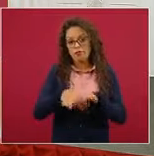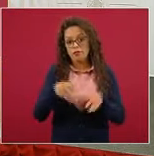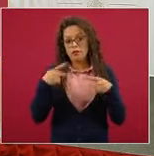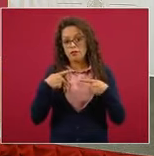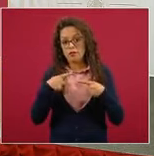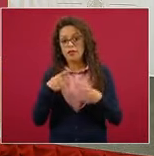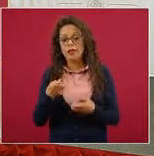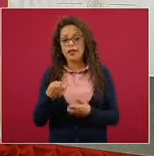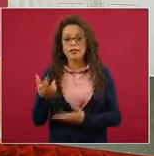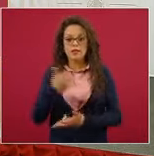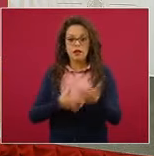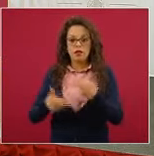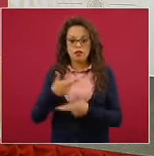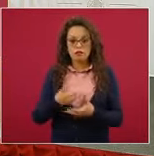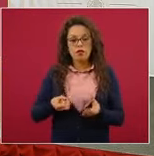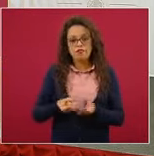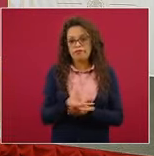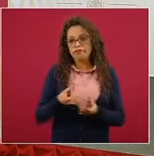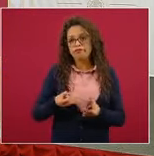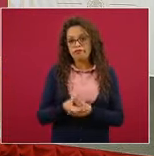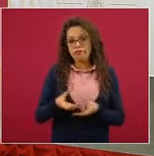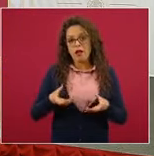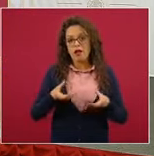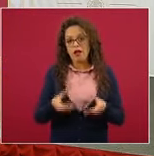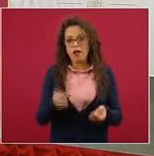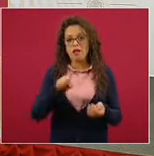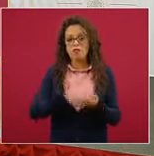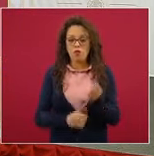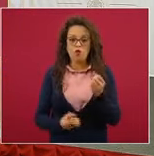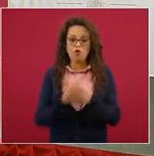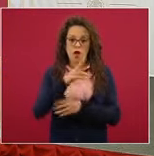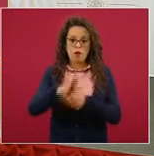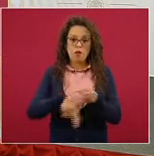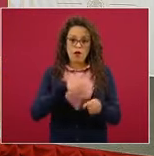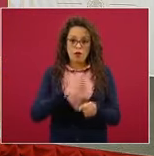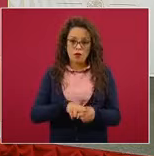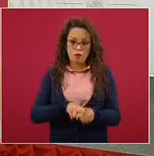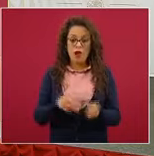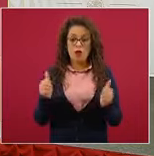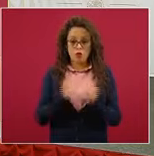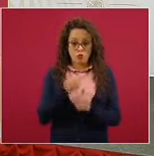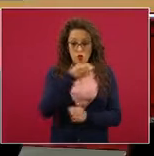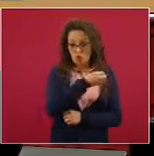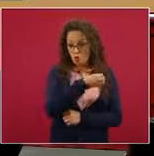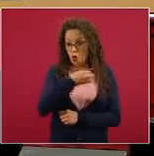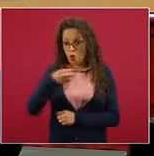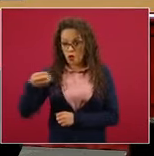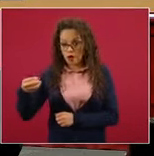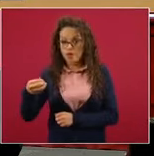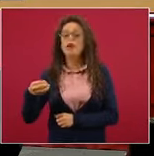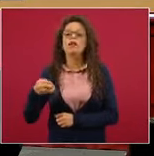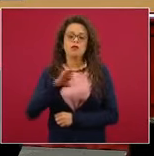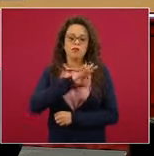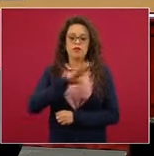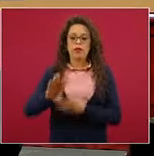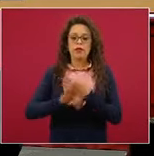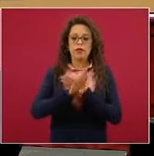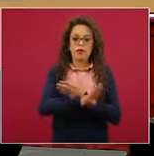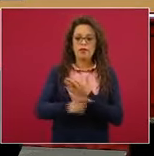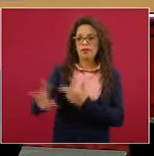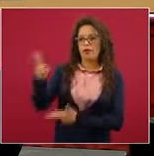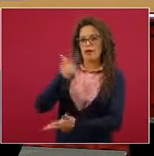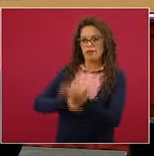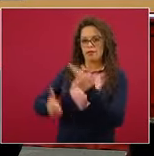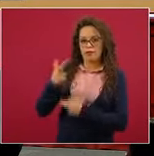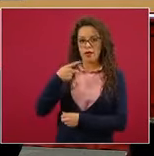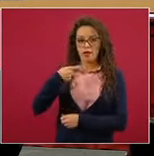tener un regreso a la nueva normalidad mucho más ordenado y que en su momento no nos produzcan rebrotes. Pero si no